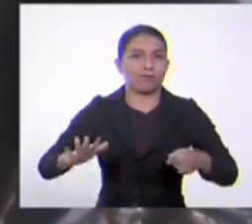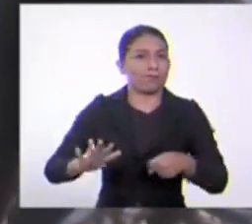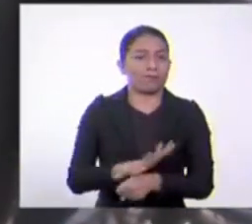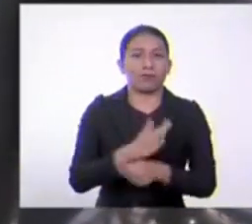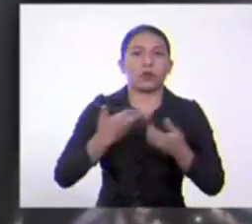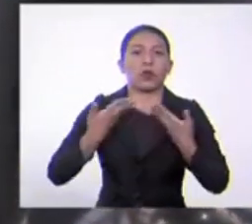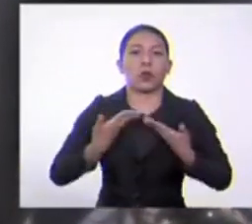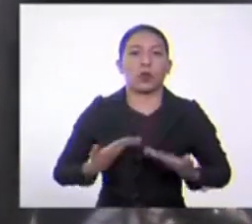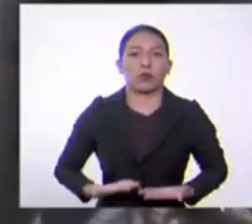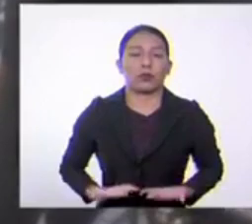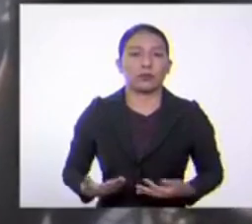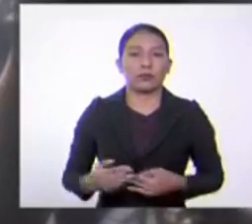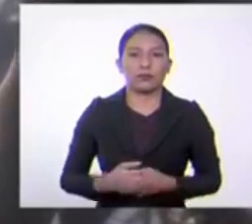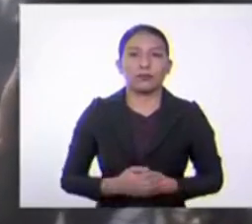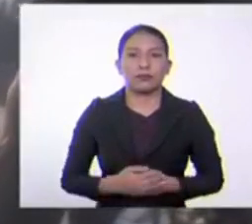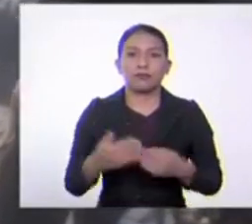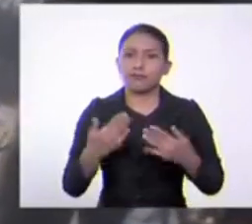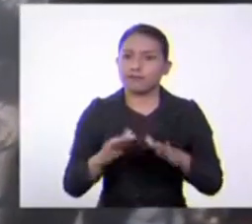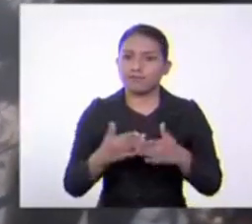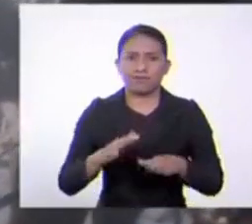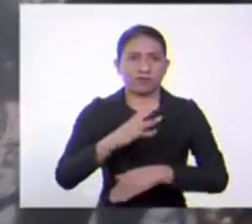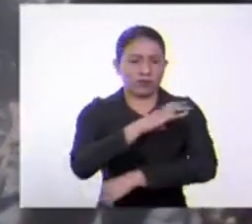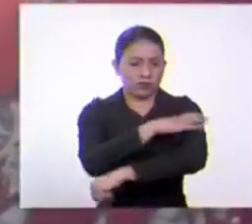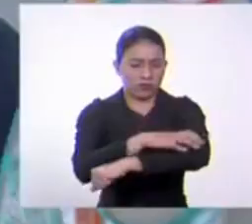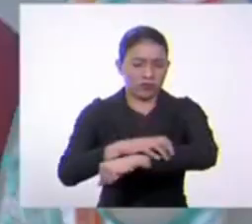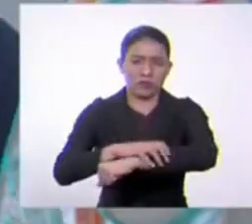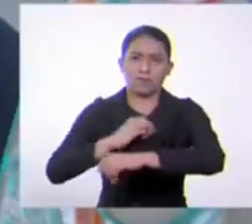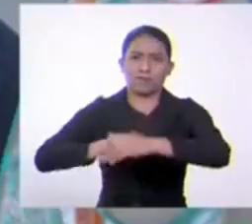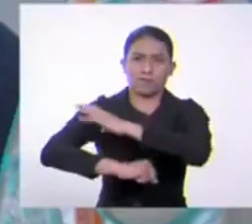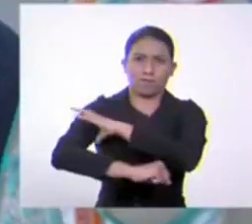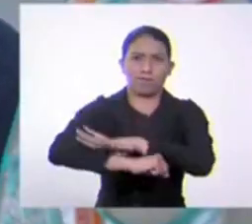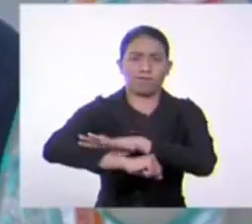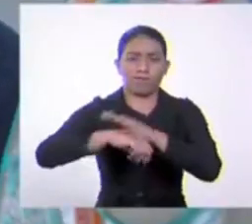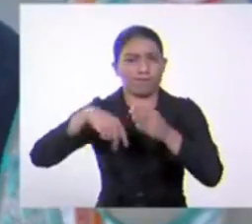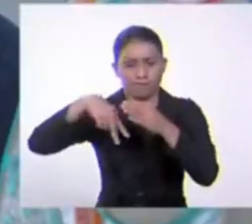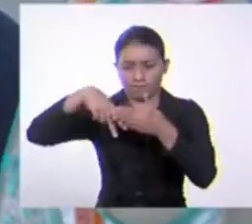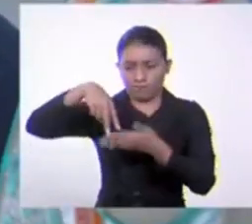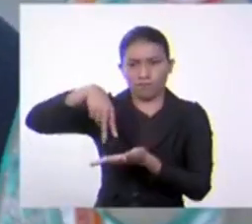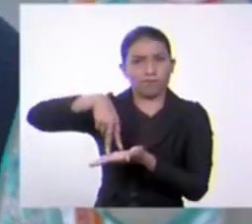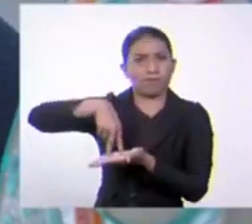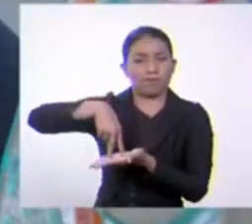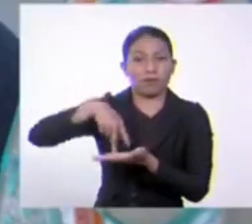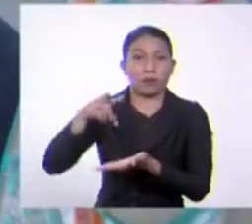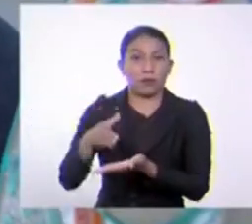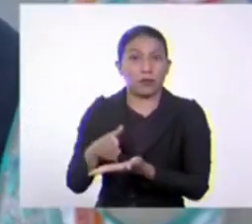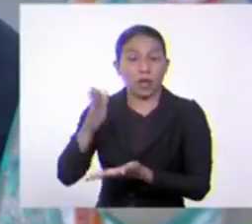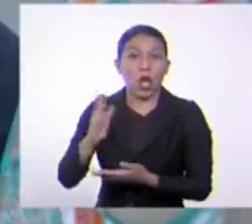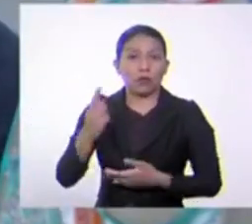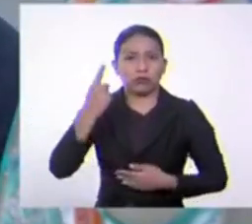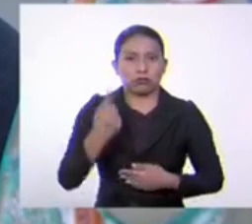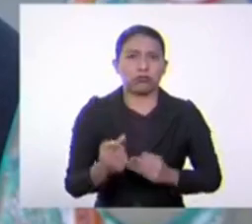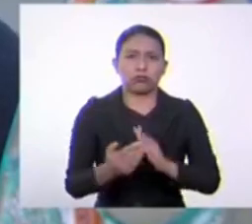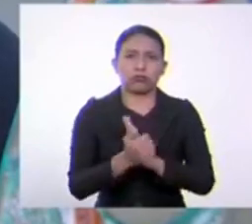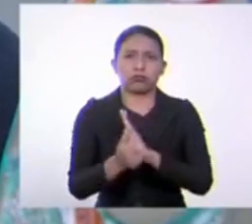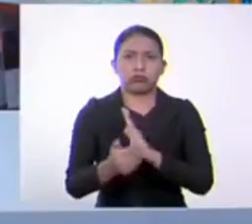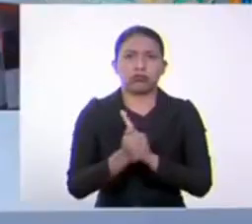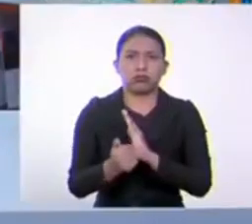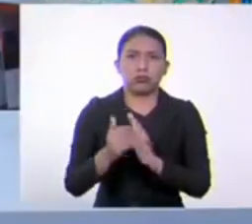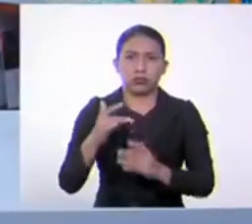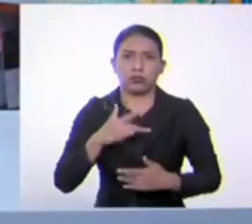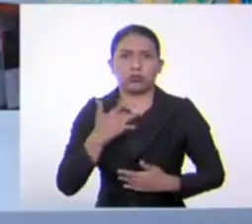los distintos tipos de músculo. Esto provee al animal de bastante capacidad